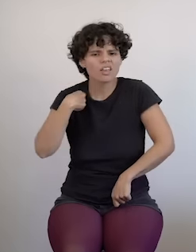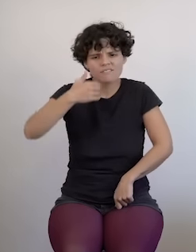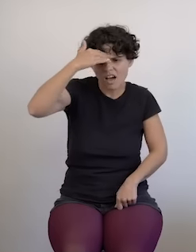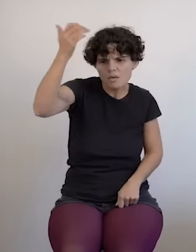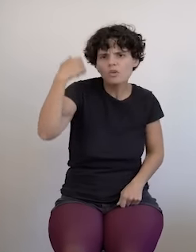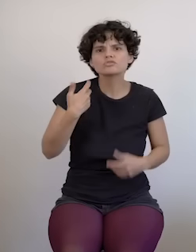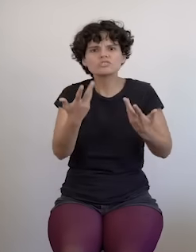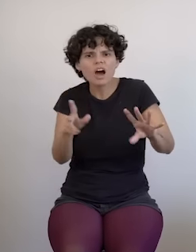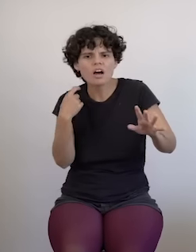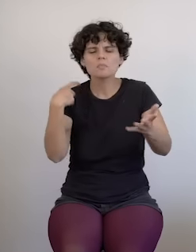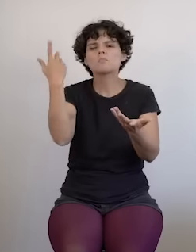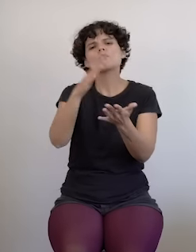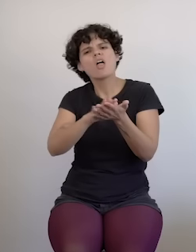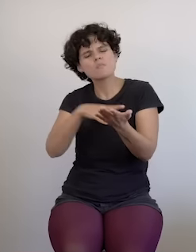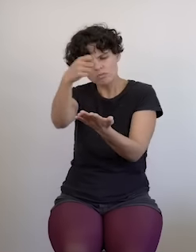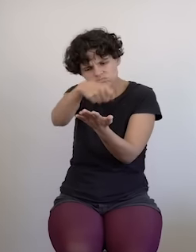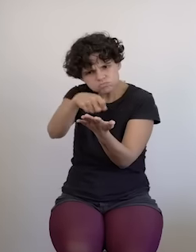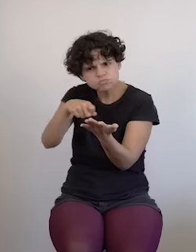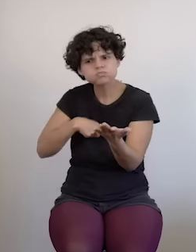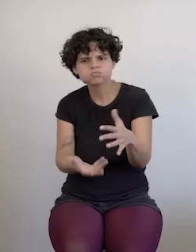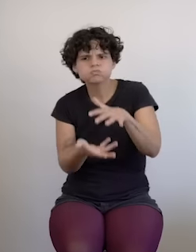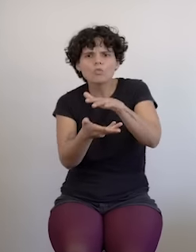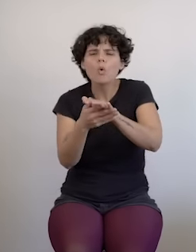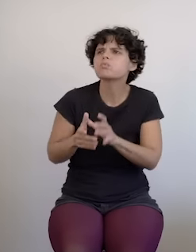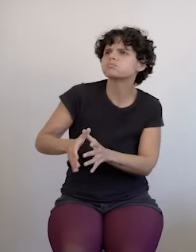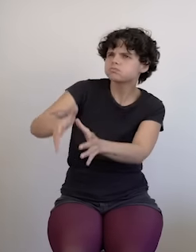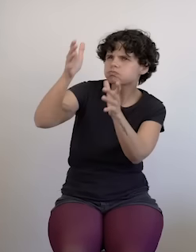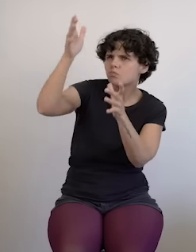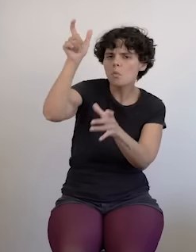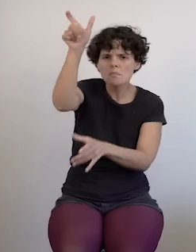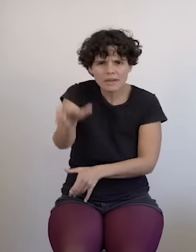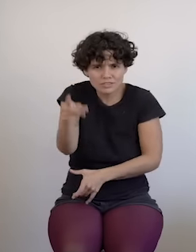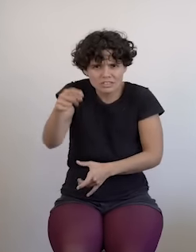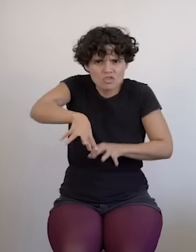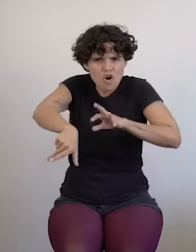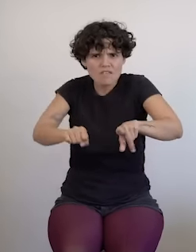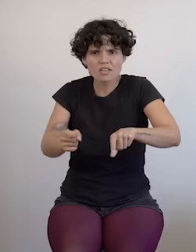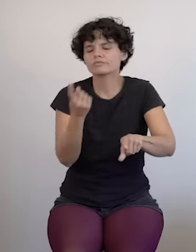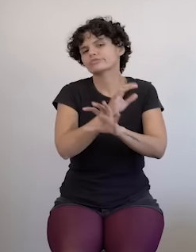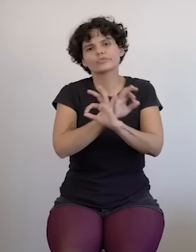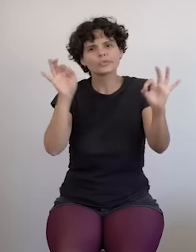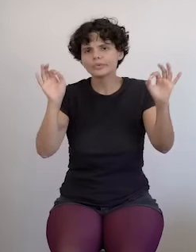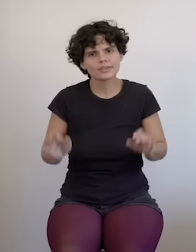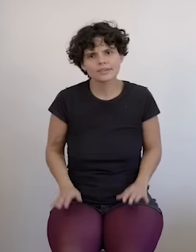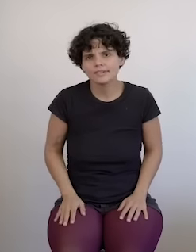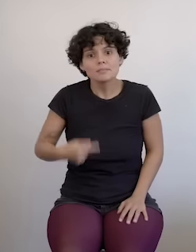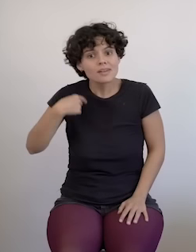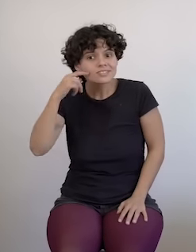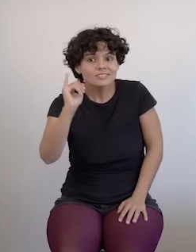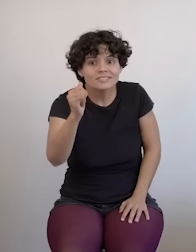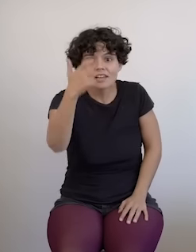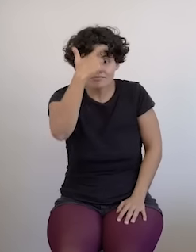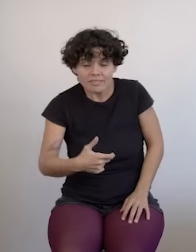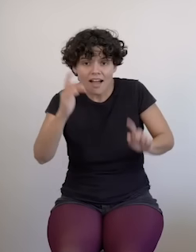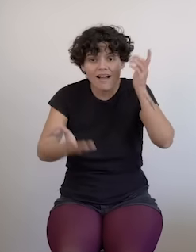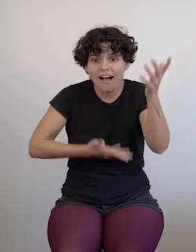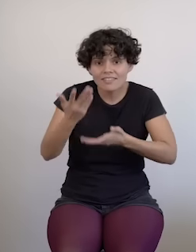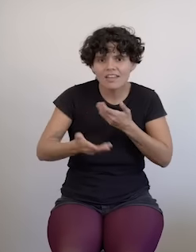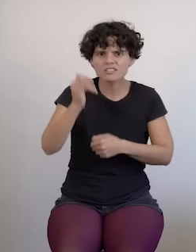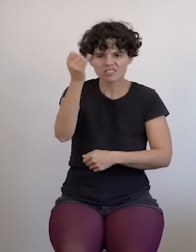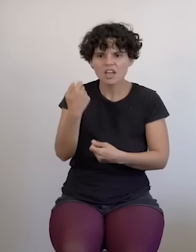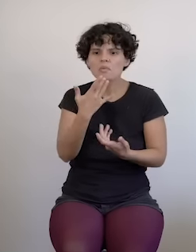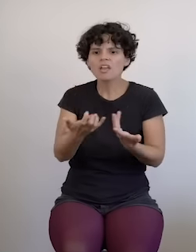que sea exitoso, hermano. Que haya eso, leyenda, que sea una persona que lo admiren, que pongan una estatua robando nunca, hermano. Un cantante, sí,